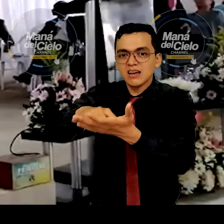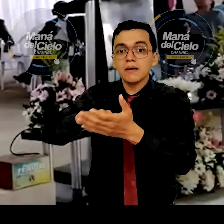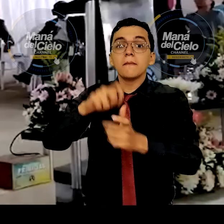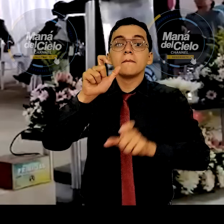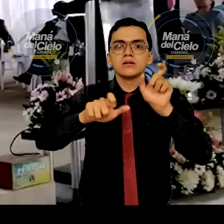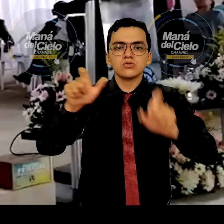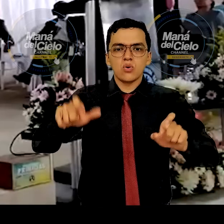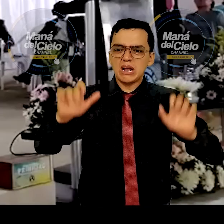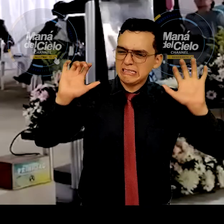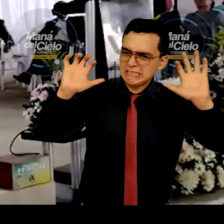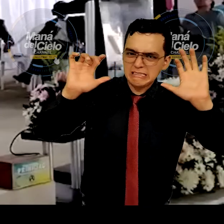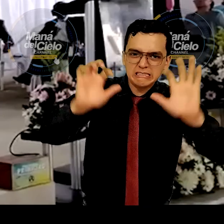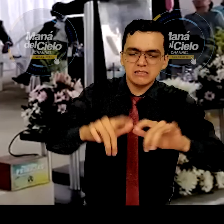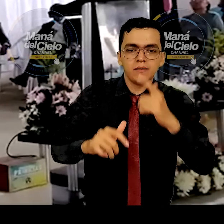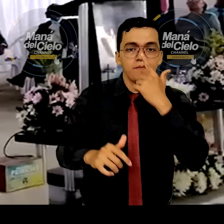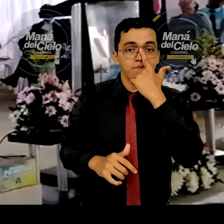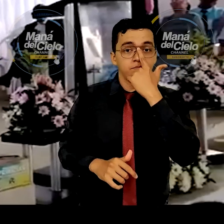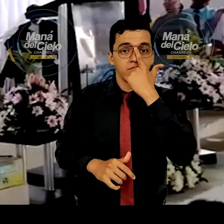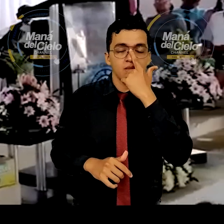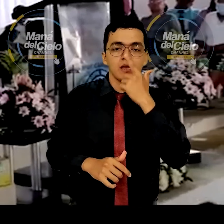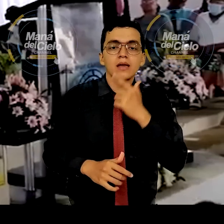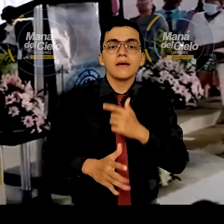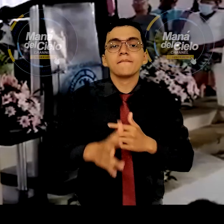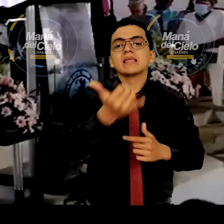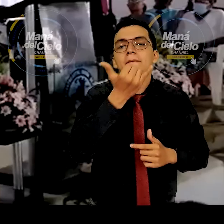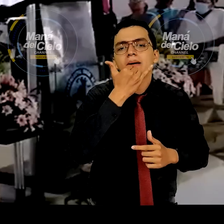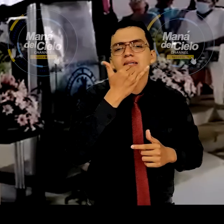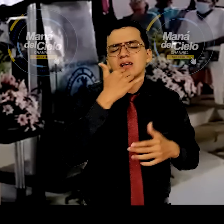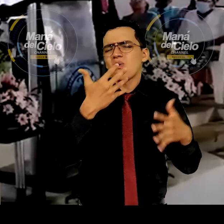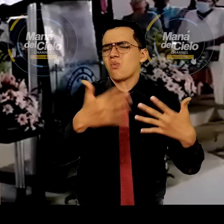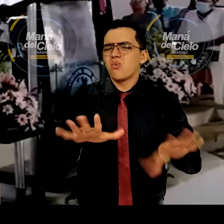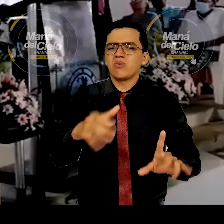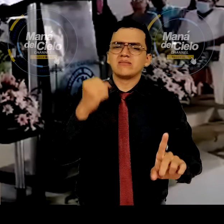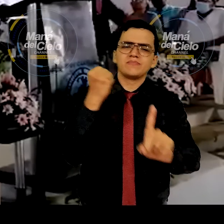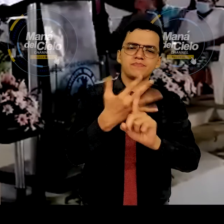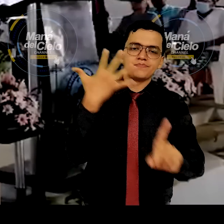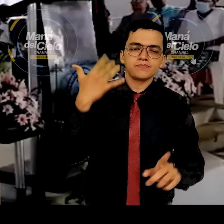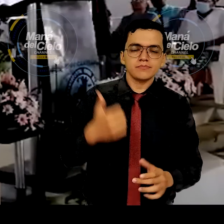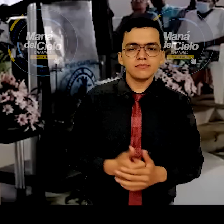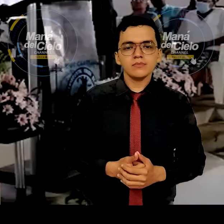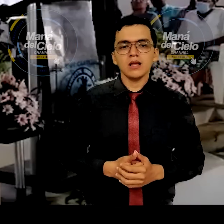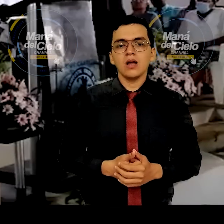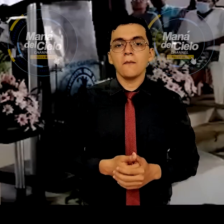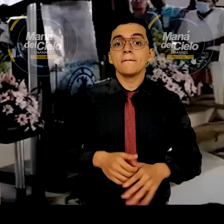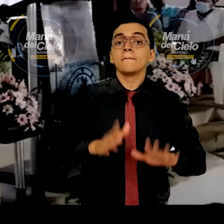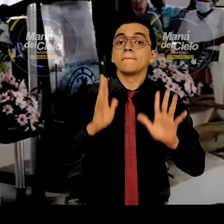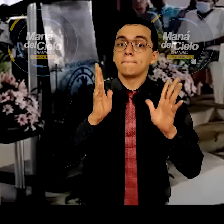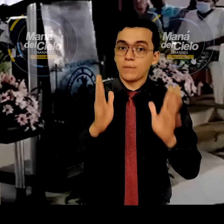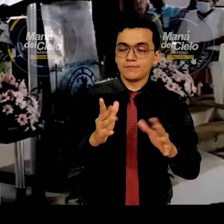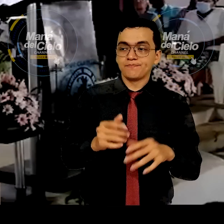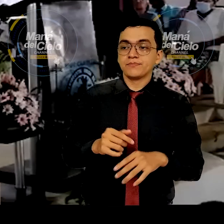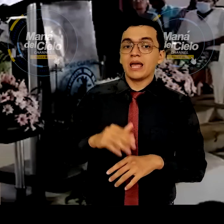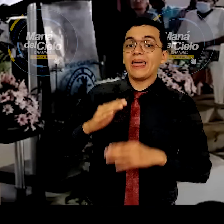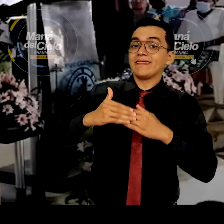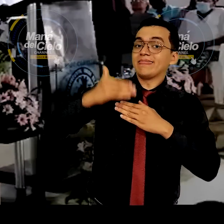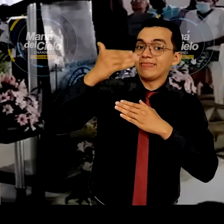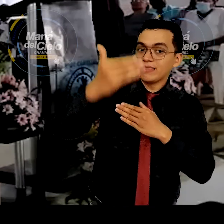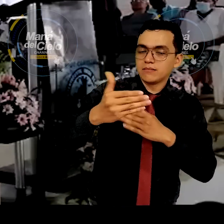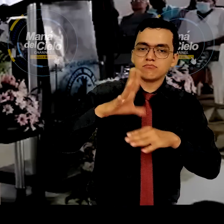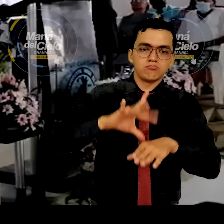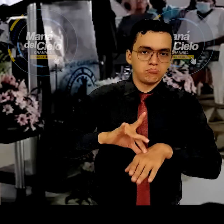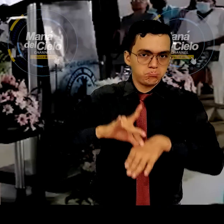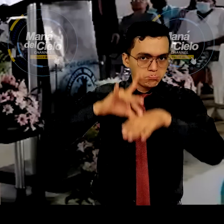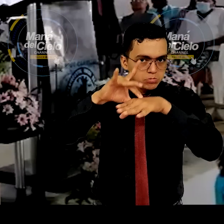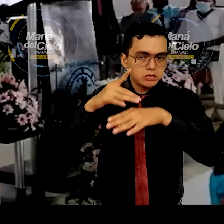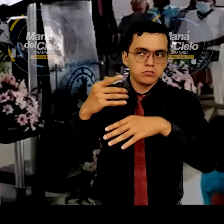Pero una mañana yo me estaba bañando y sentí que pusieron mi sermón con